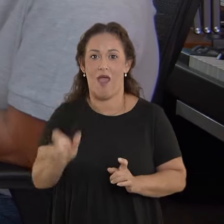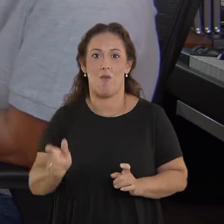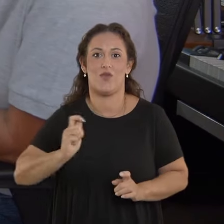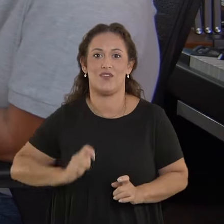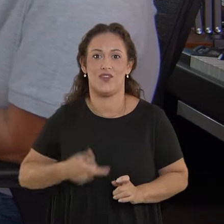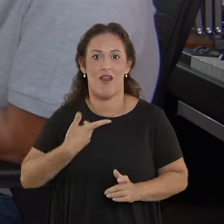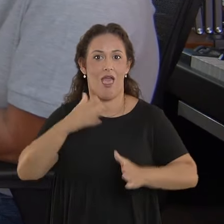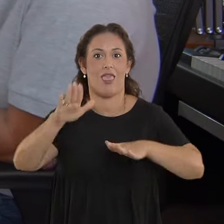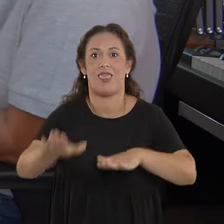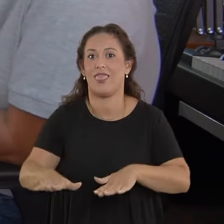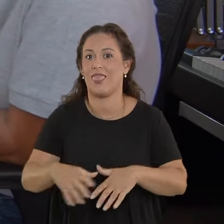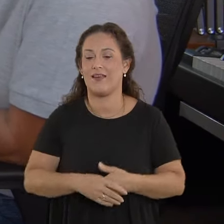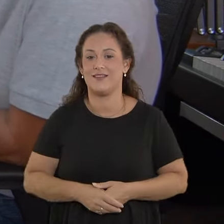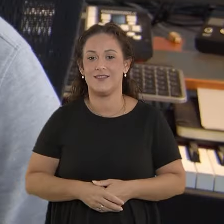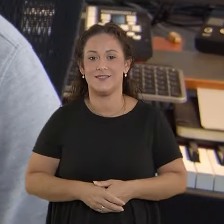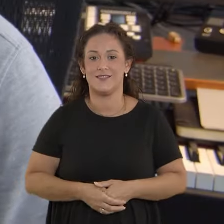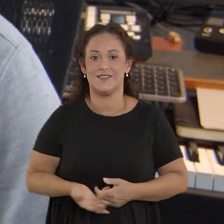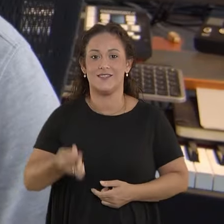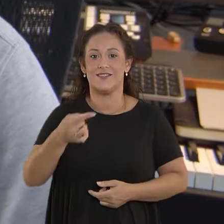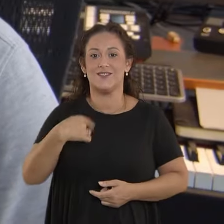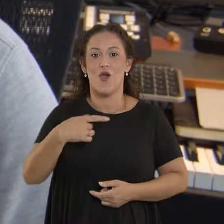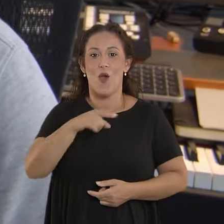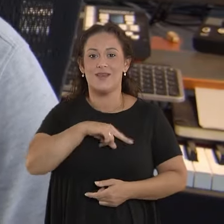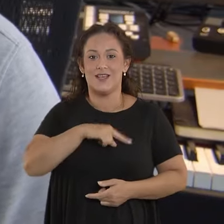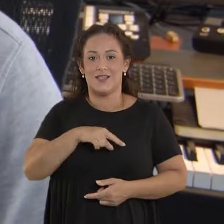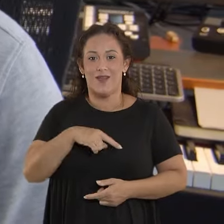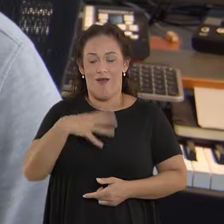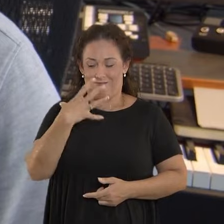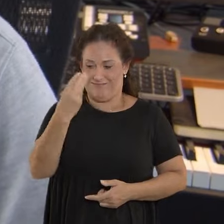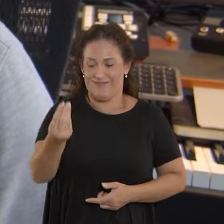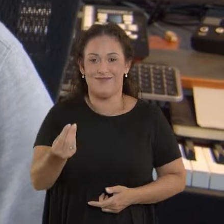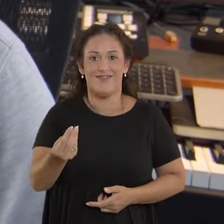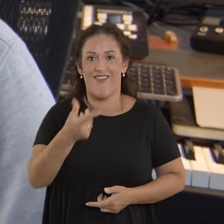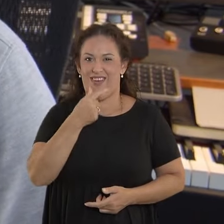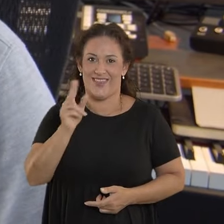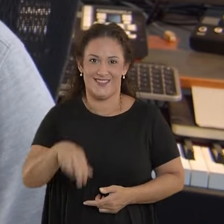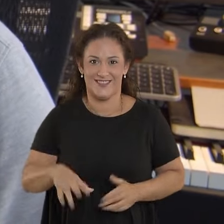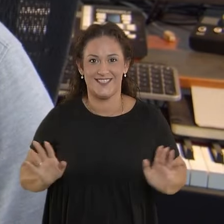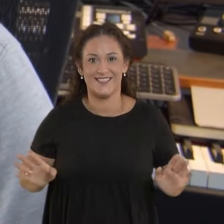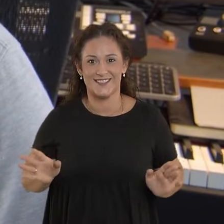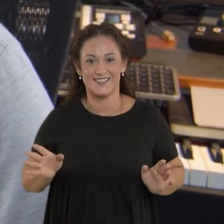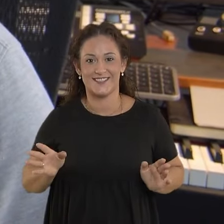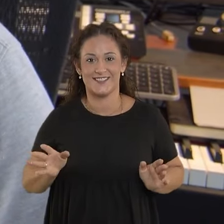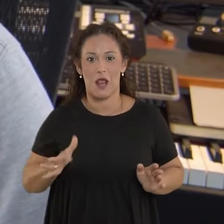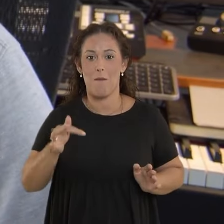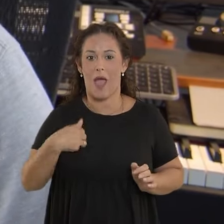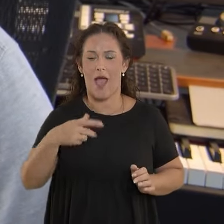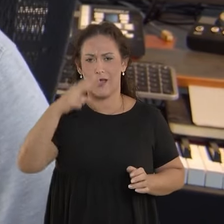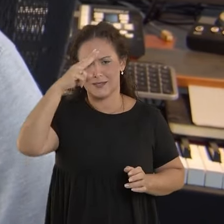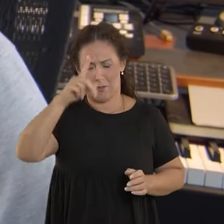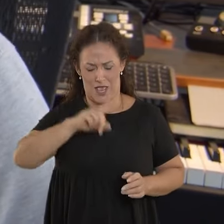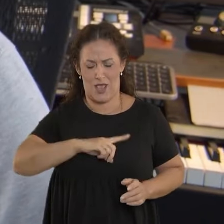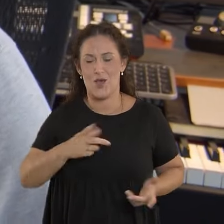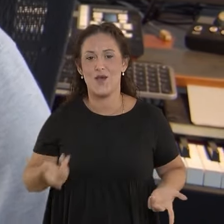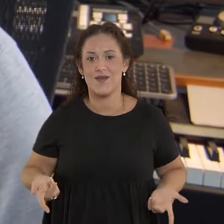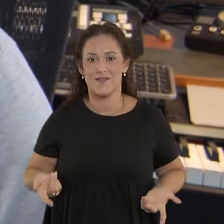profesional al que admirar tanto como te admiramos. Me siento muy entendido y eso no es fácil. Eso no es fácil y muy